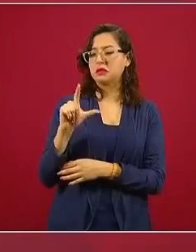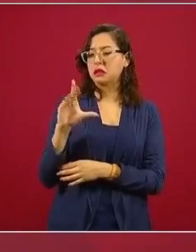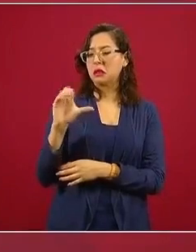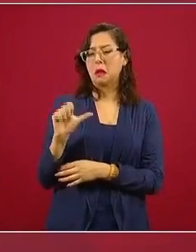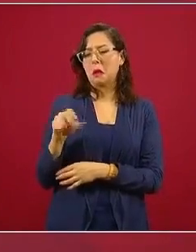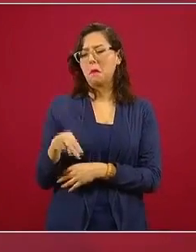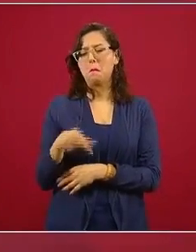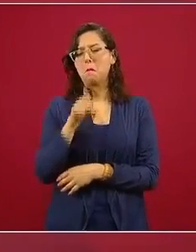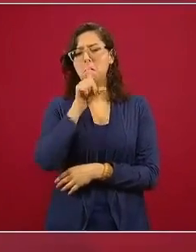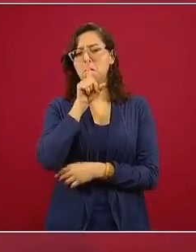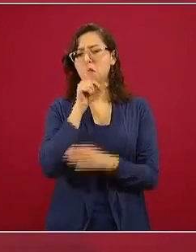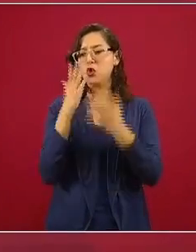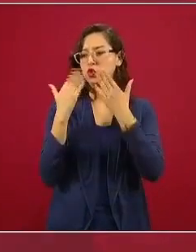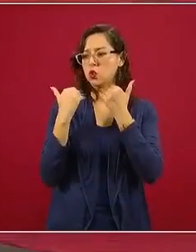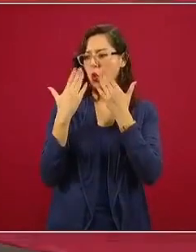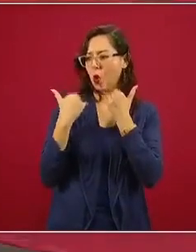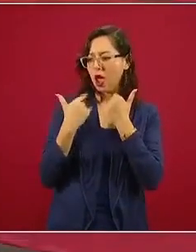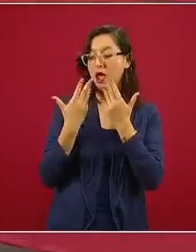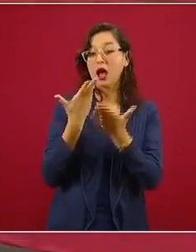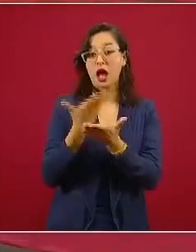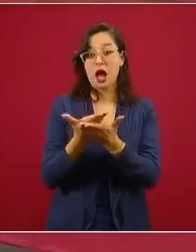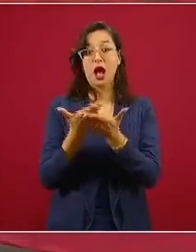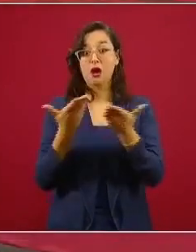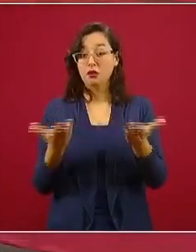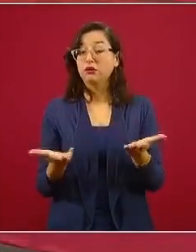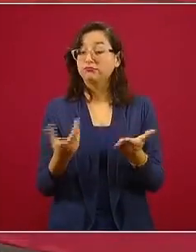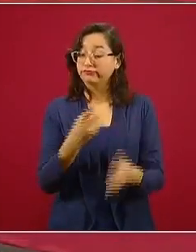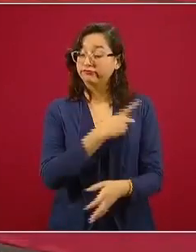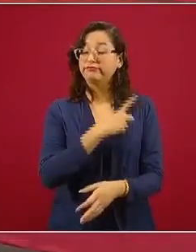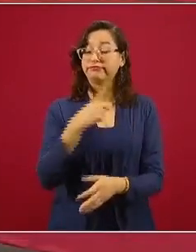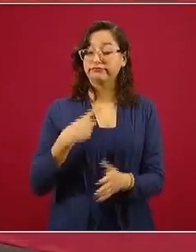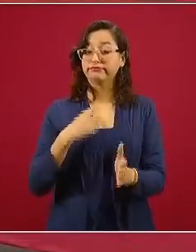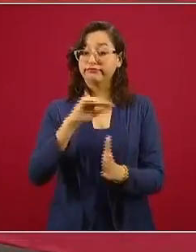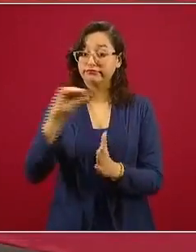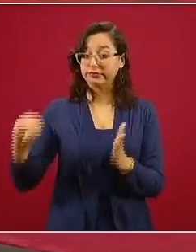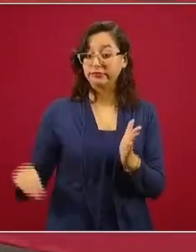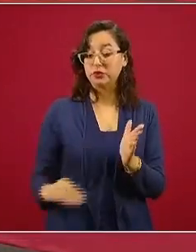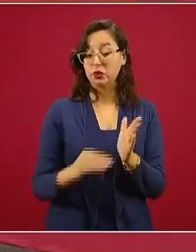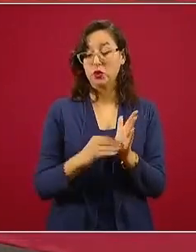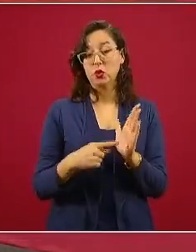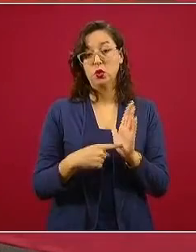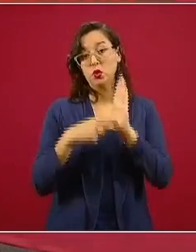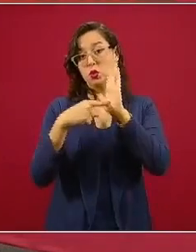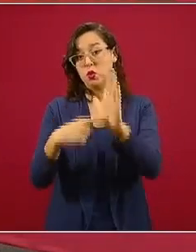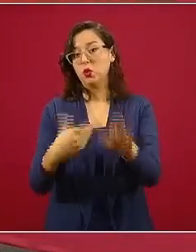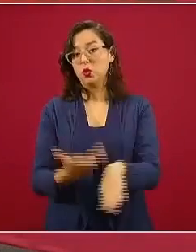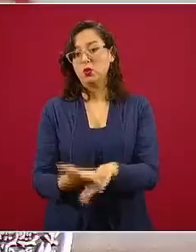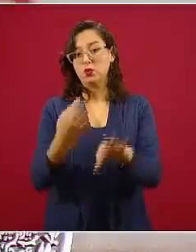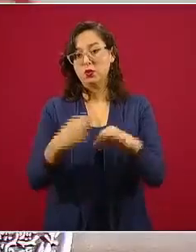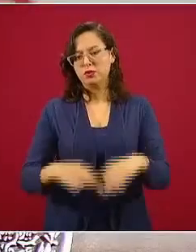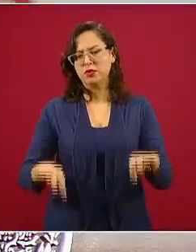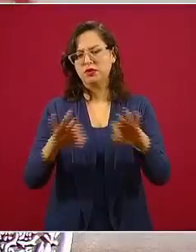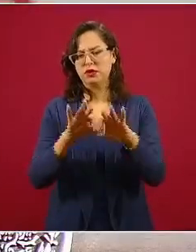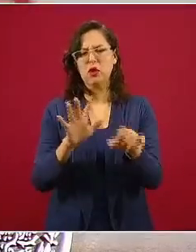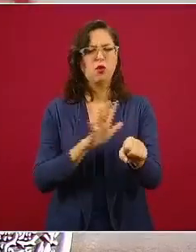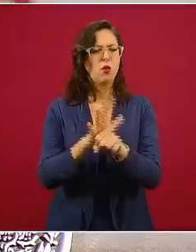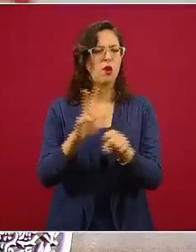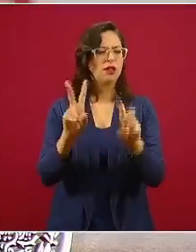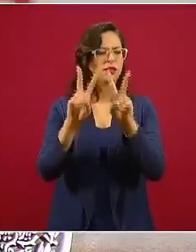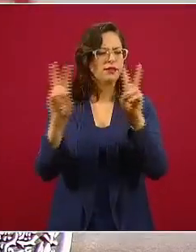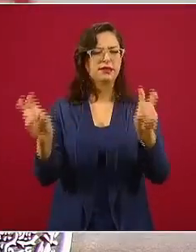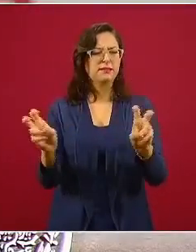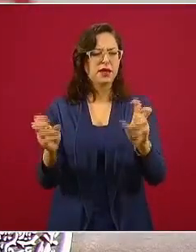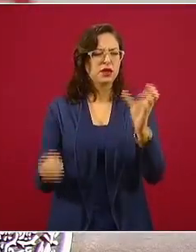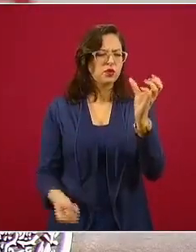le dan un toque distintivo muy significativo al TEMEC. ¿Cuáles son estas nuevas áreas? Tienen que